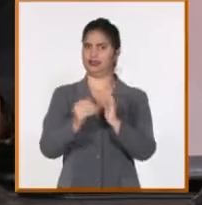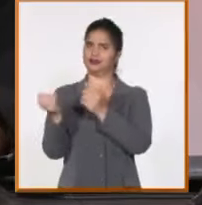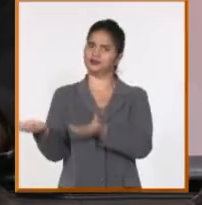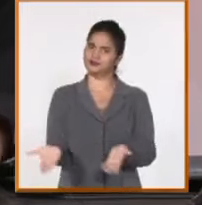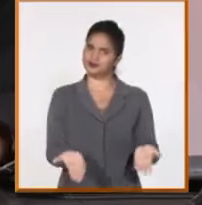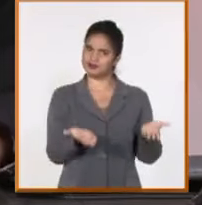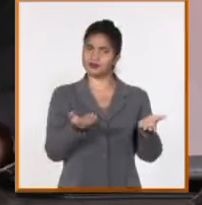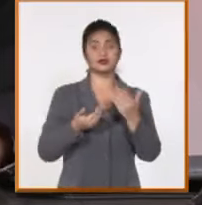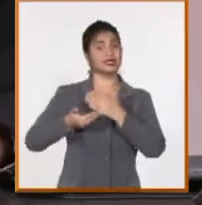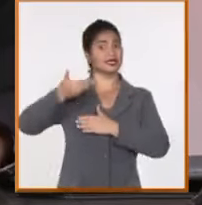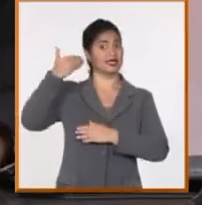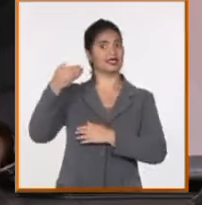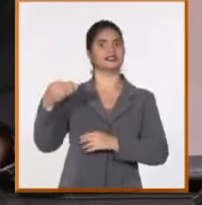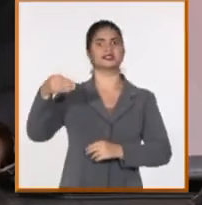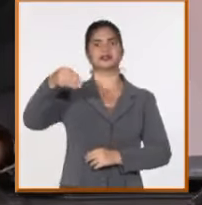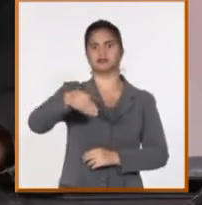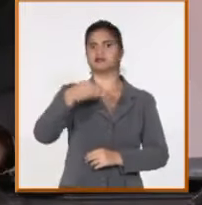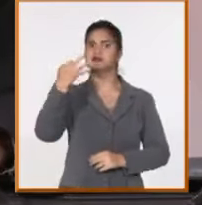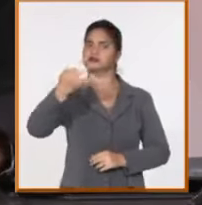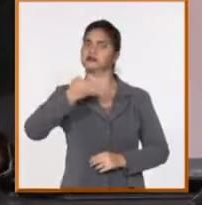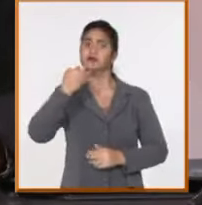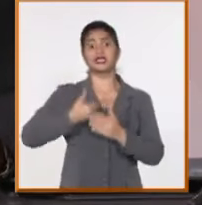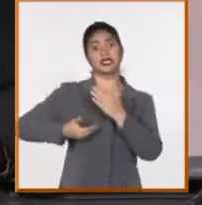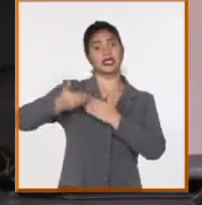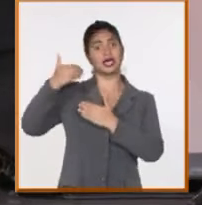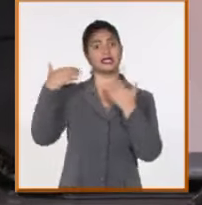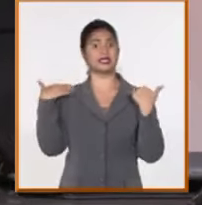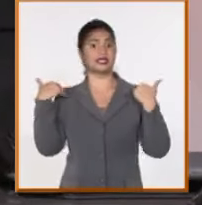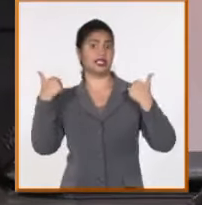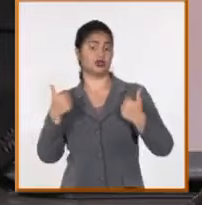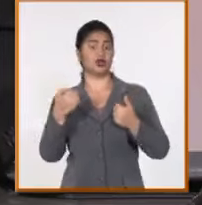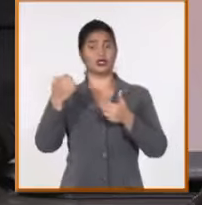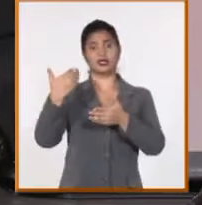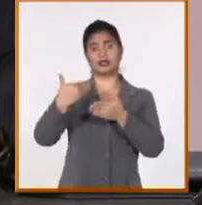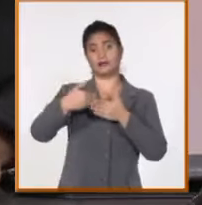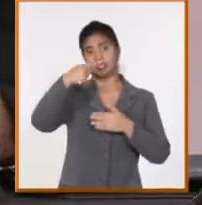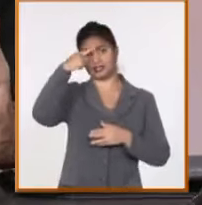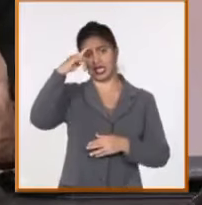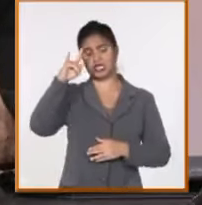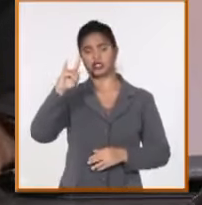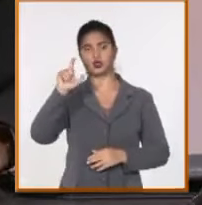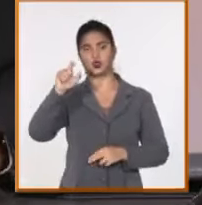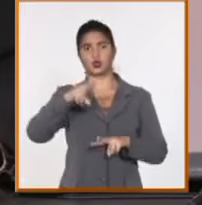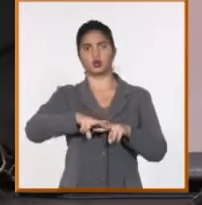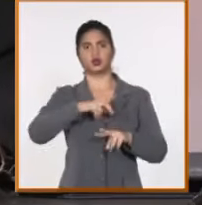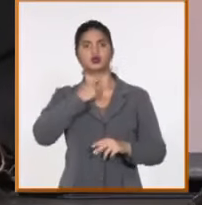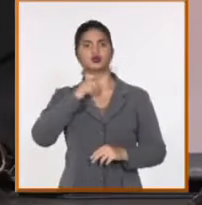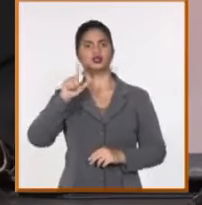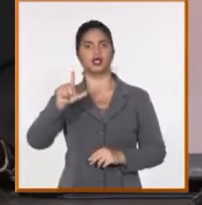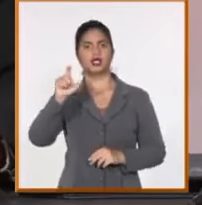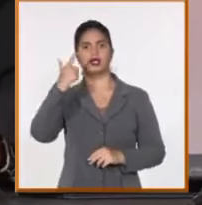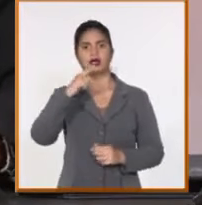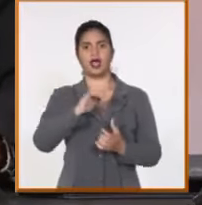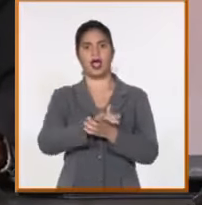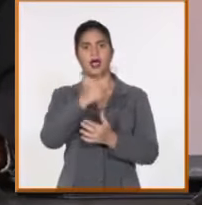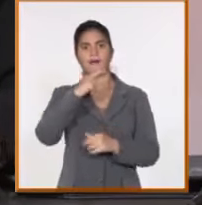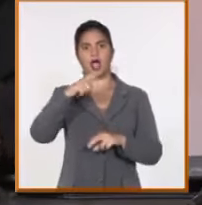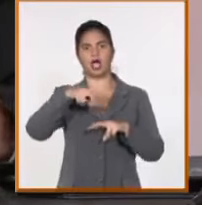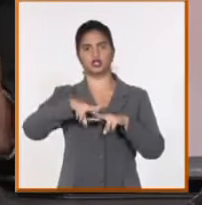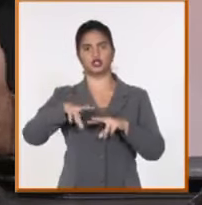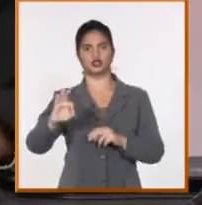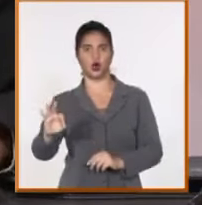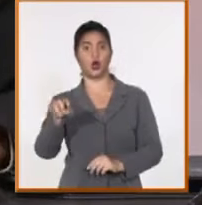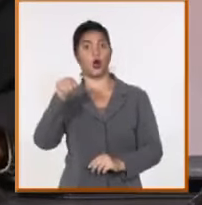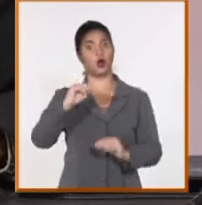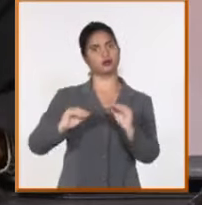acompañó en otros momentos como directora suet Camacho hoy es la presidenta de esta industria o esta esta rama eh o